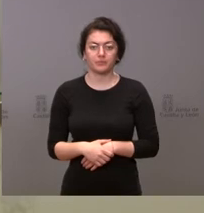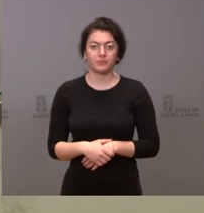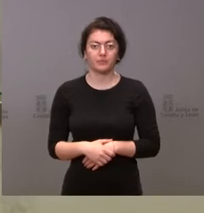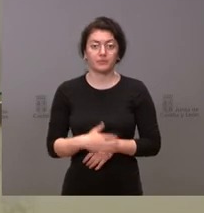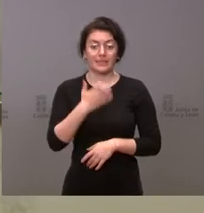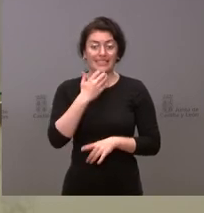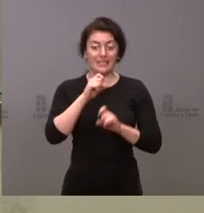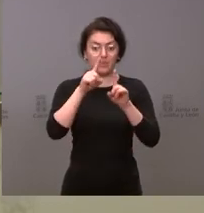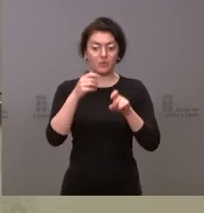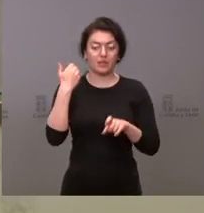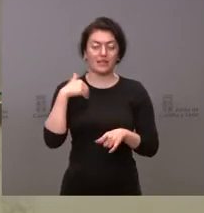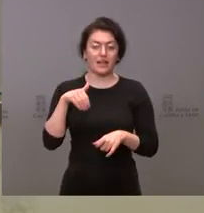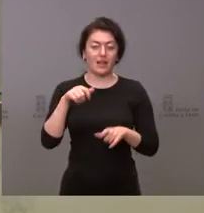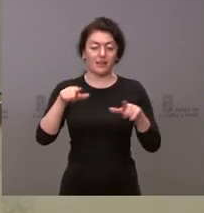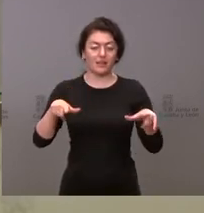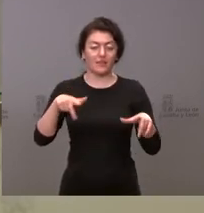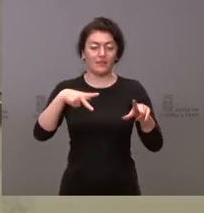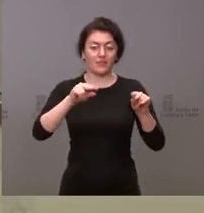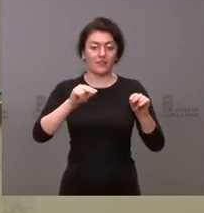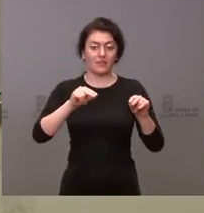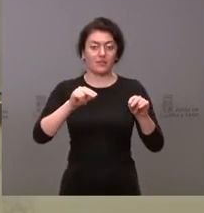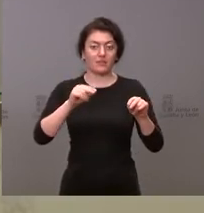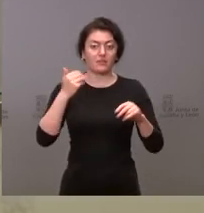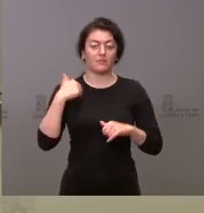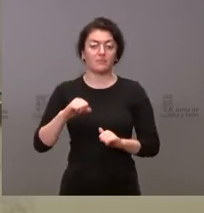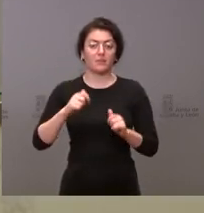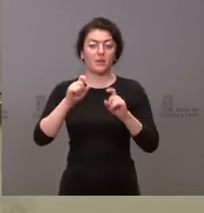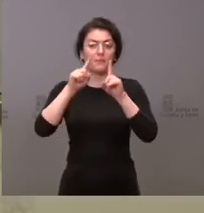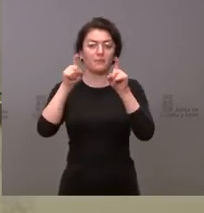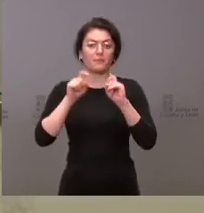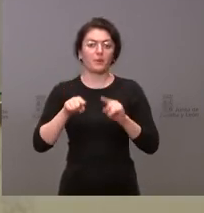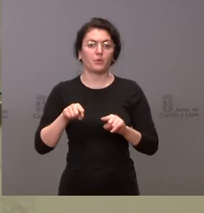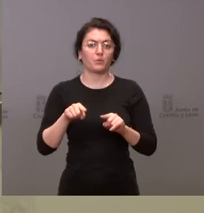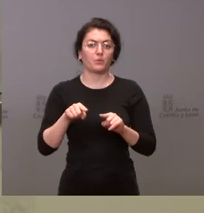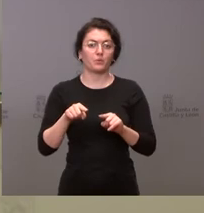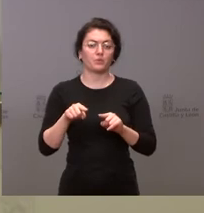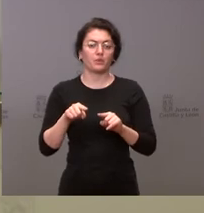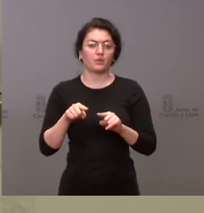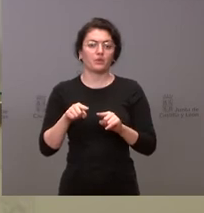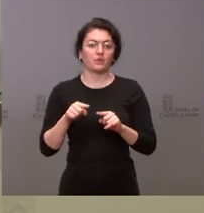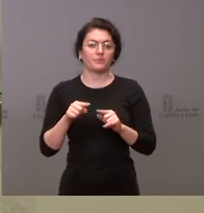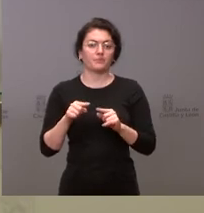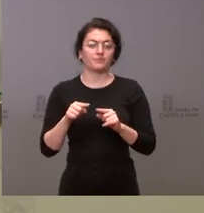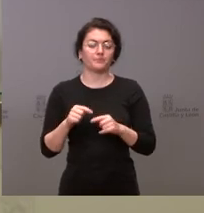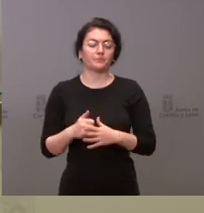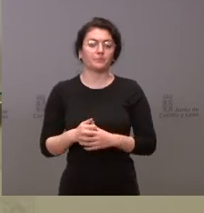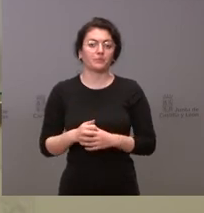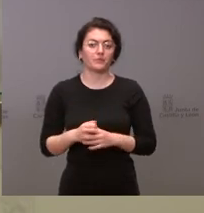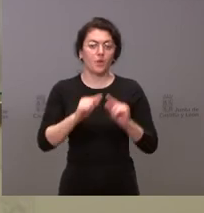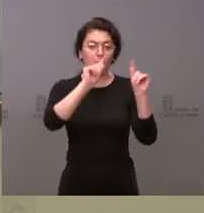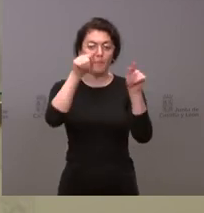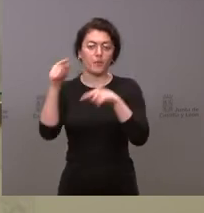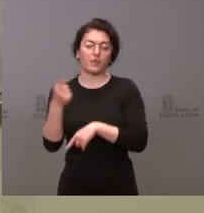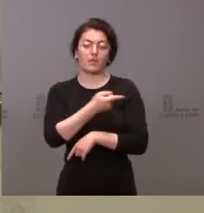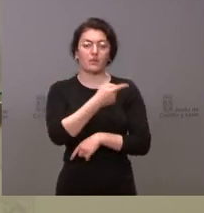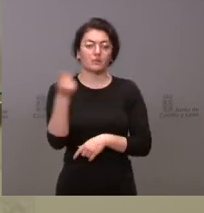si no hay más preguntas en la sala vamos a abrir como siempre un turno con nuestros compañeros de las diferentes provincias que nos